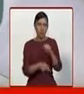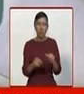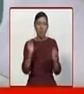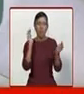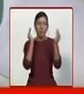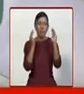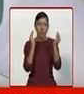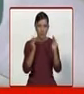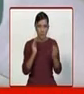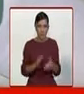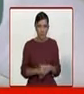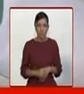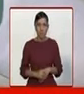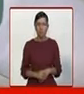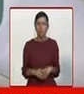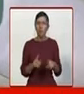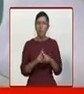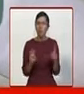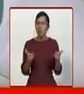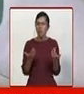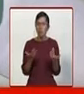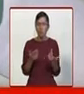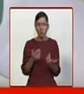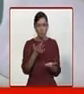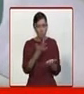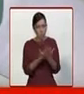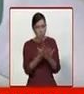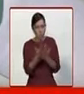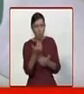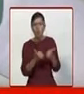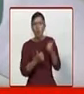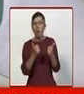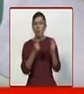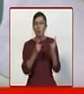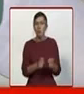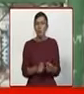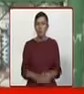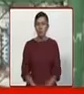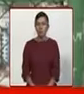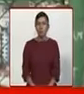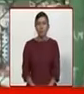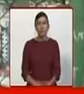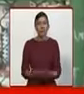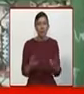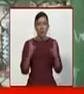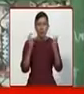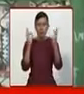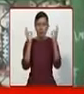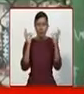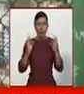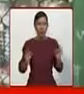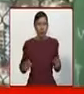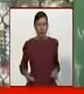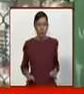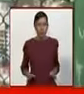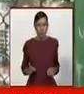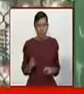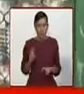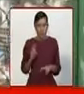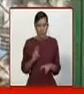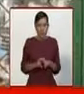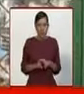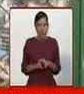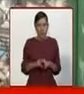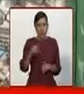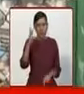¿Qué indicios les llamaron la atención para que así fuera un feminicidio? Seguramente dudaban de la forma como estaba sentada,